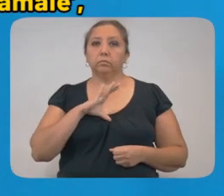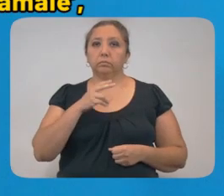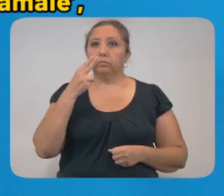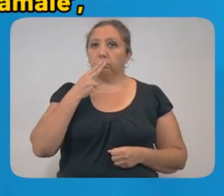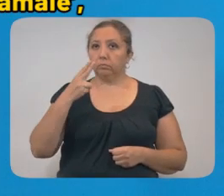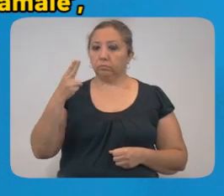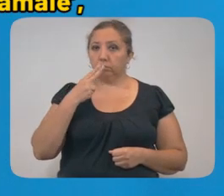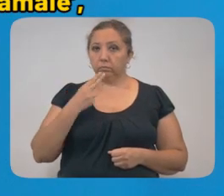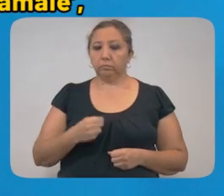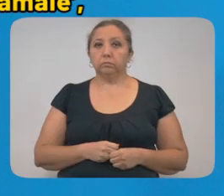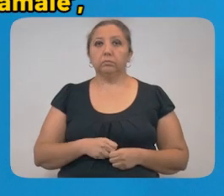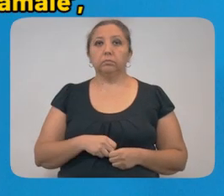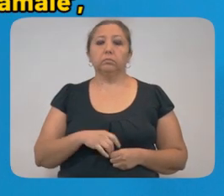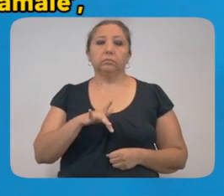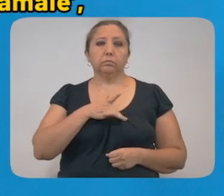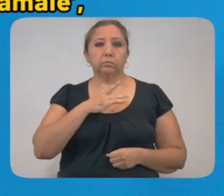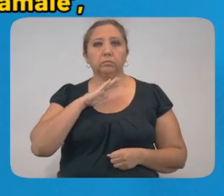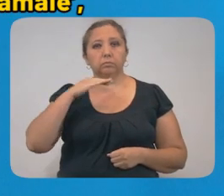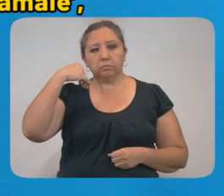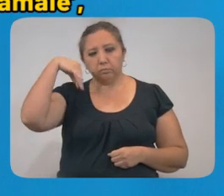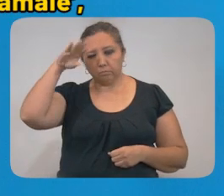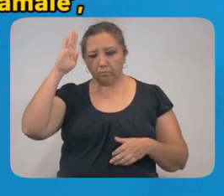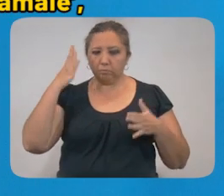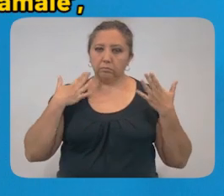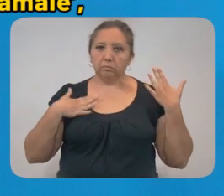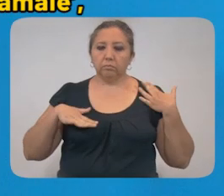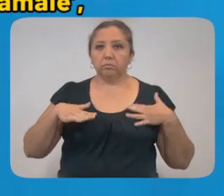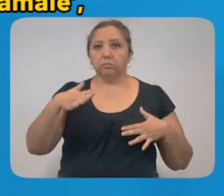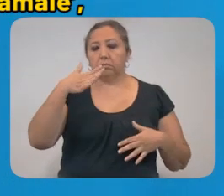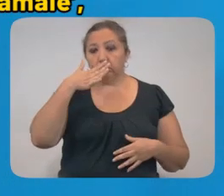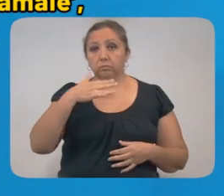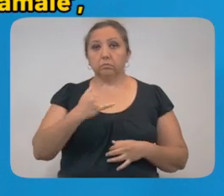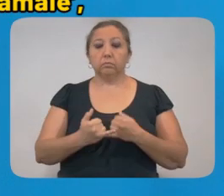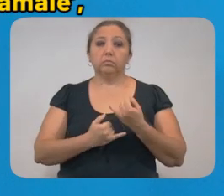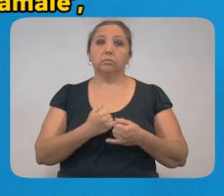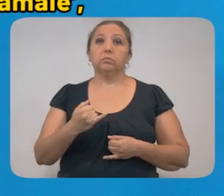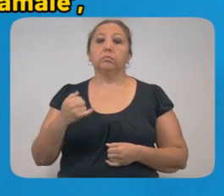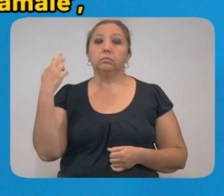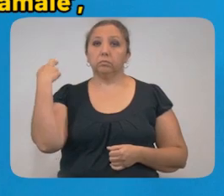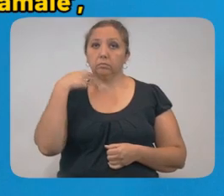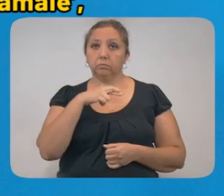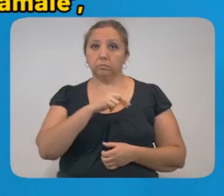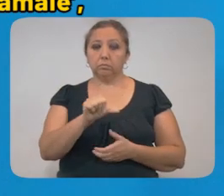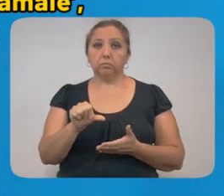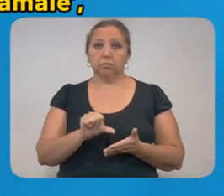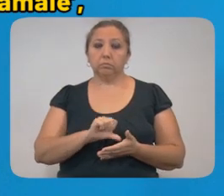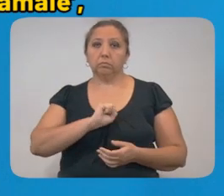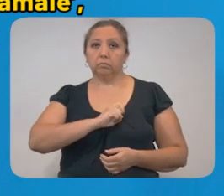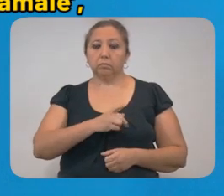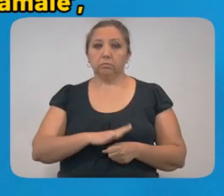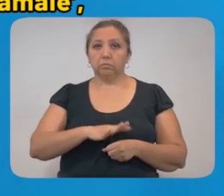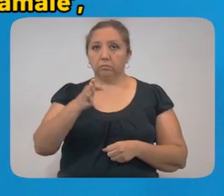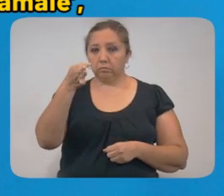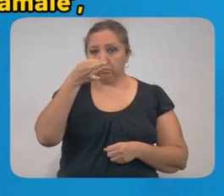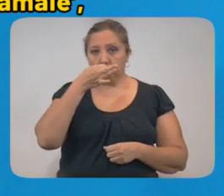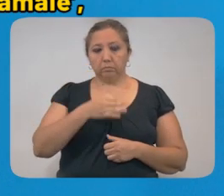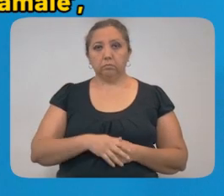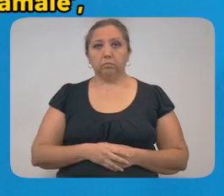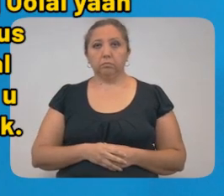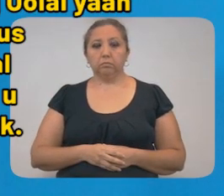o tabaquismo, si presentan fiebre, cansancio o tos seca, acudir de inmediato al centro de salud más cercano.